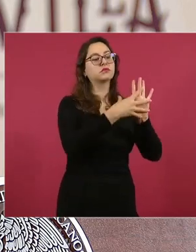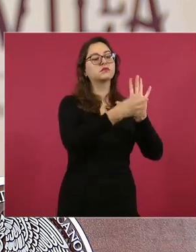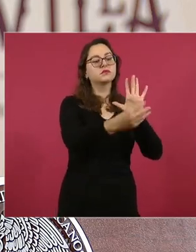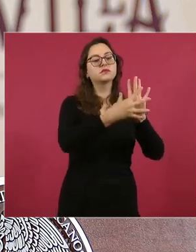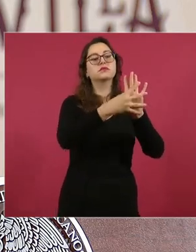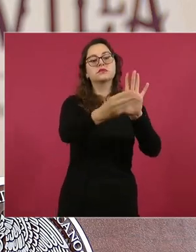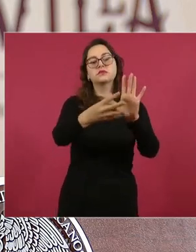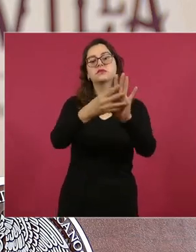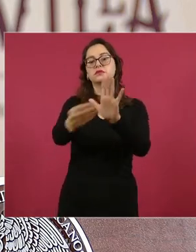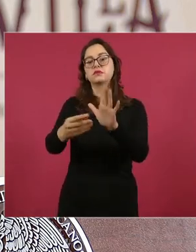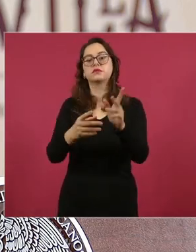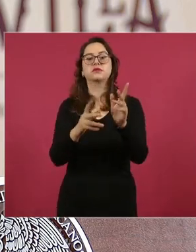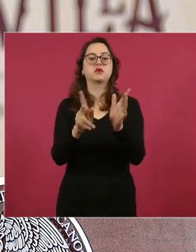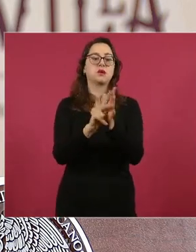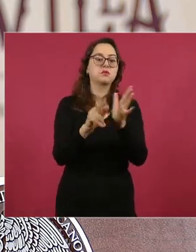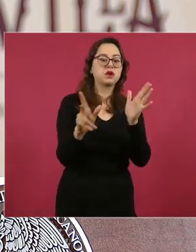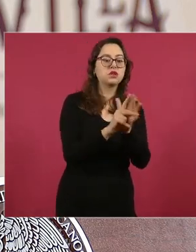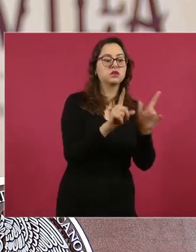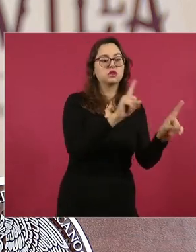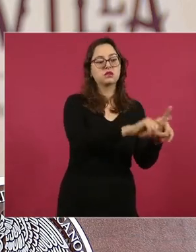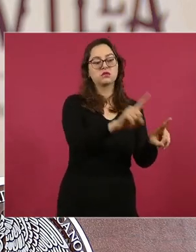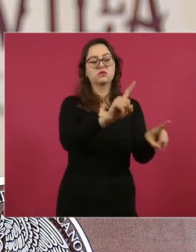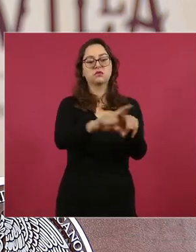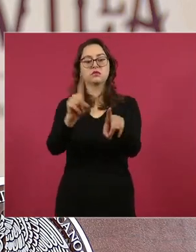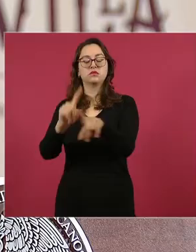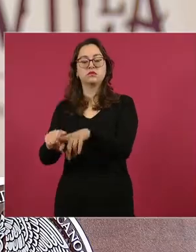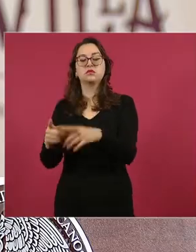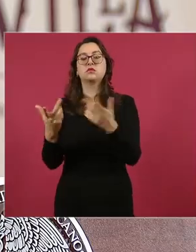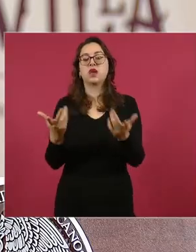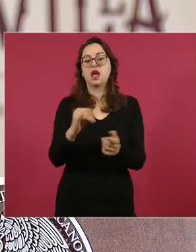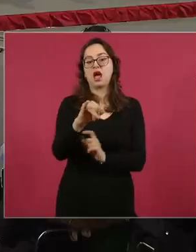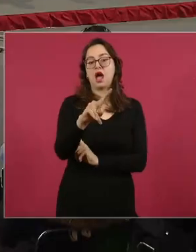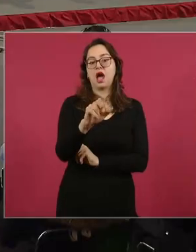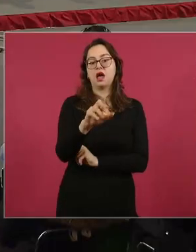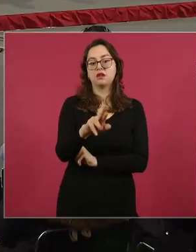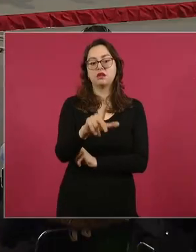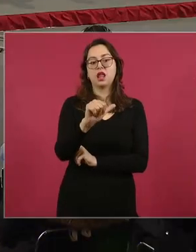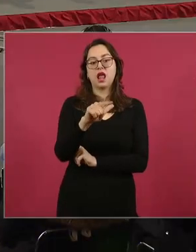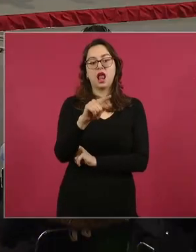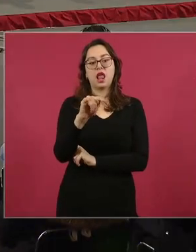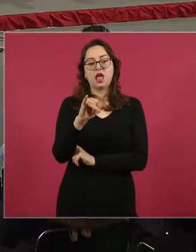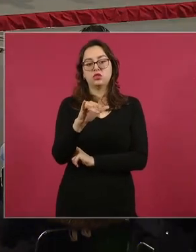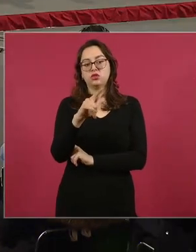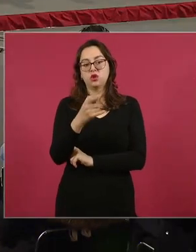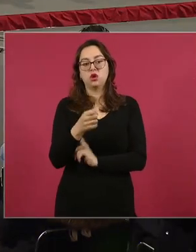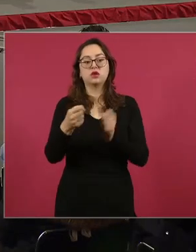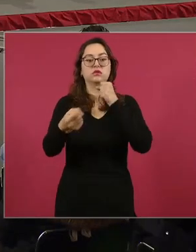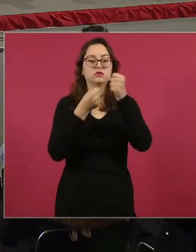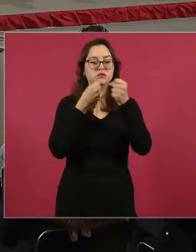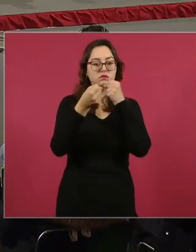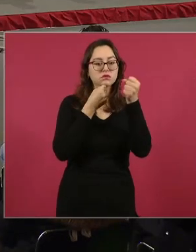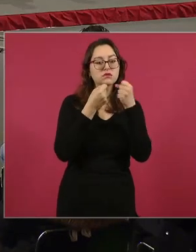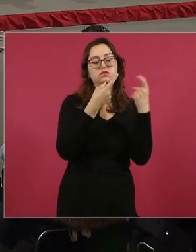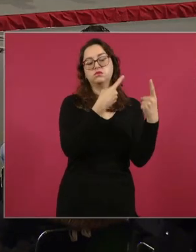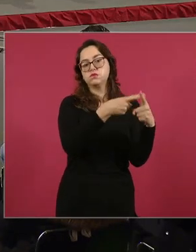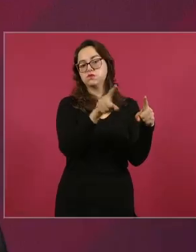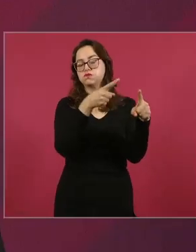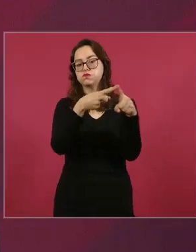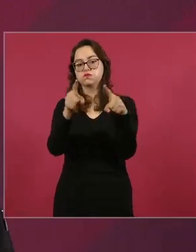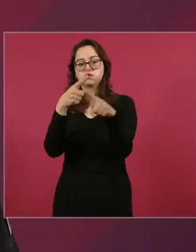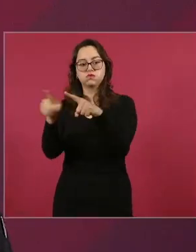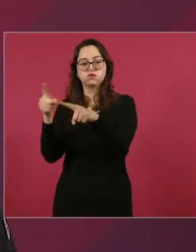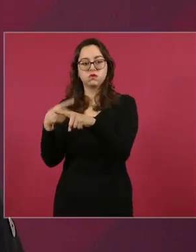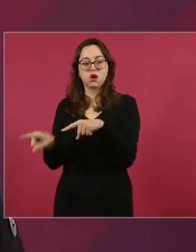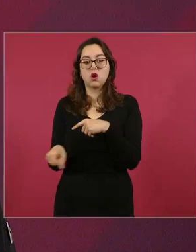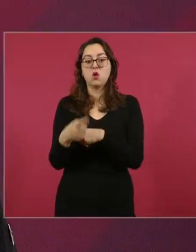Financiero, Radio Fórmula, Milenio, JavierAlatorre.com, SDP Noticias, Vanguardia, Sopitas, Uno TV, si